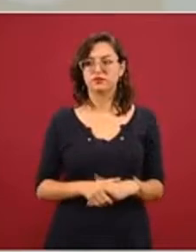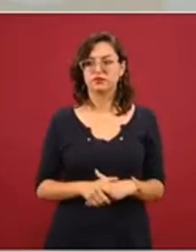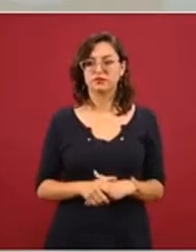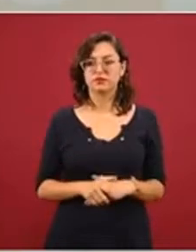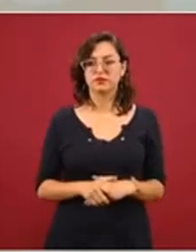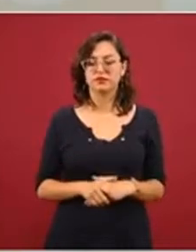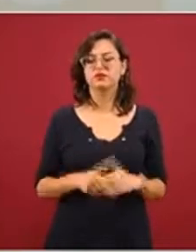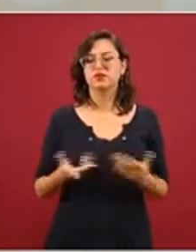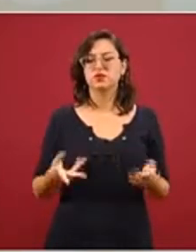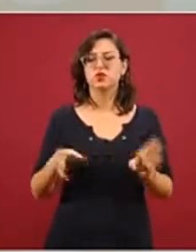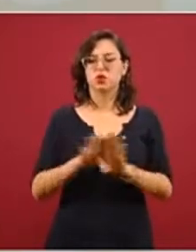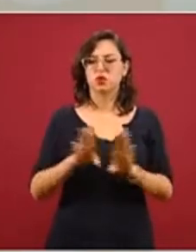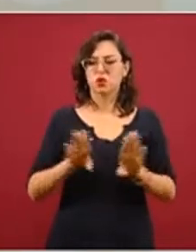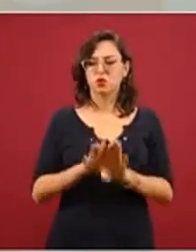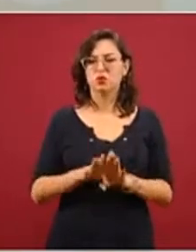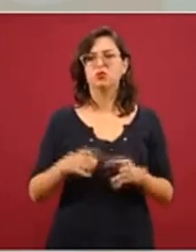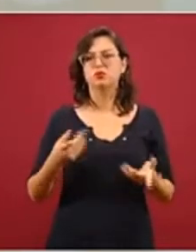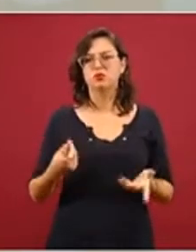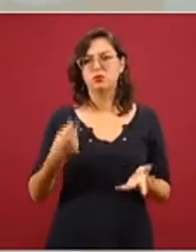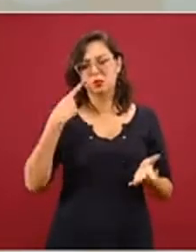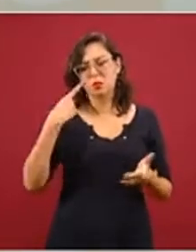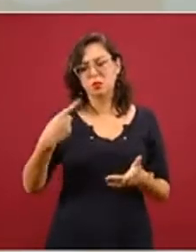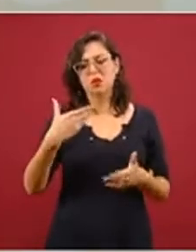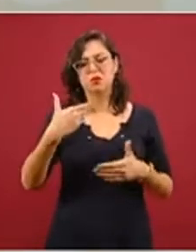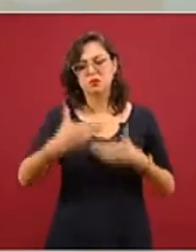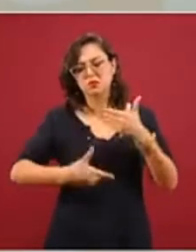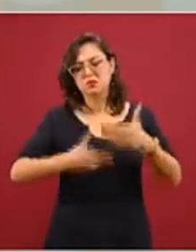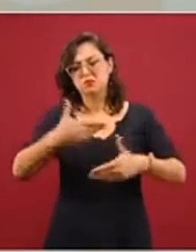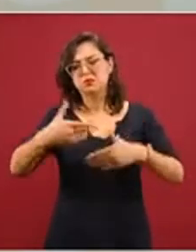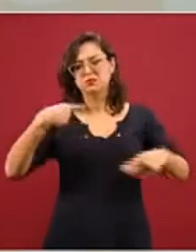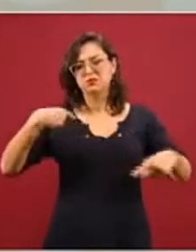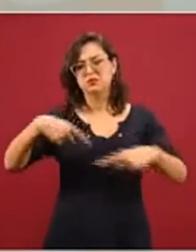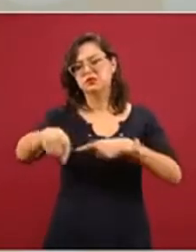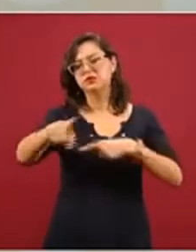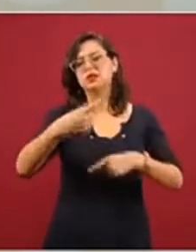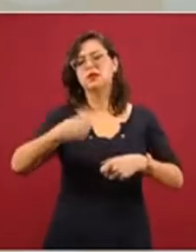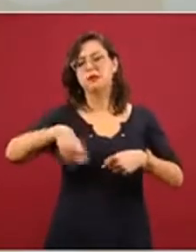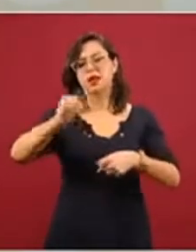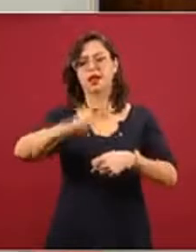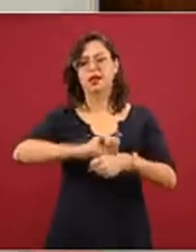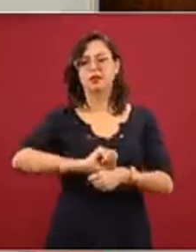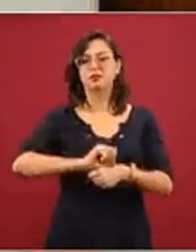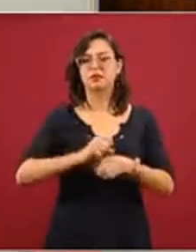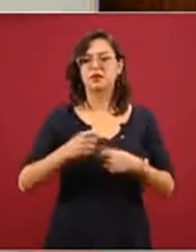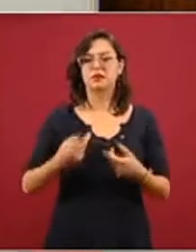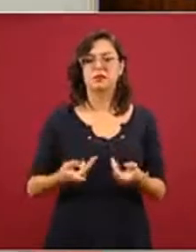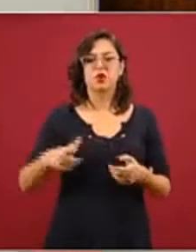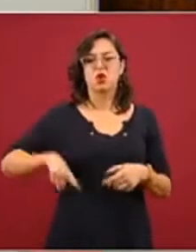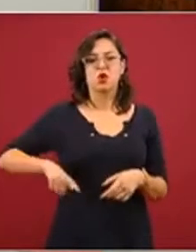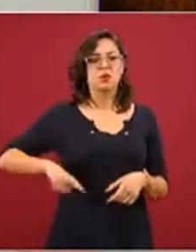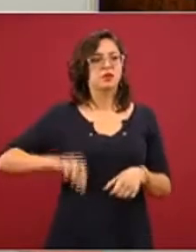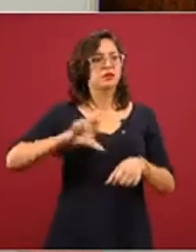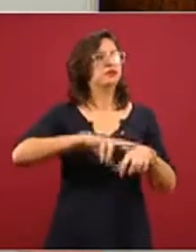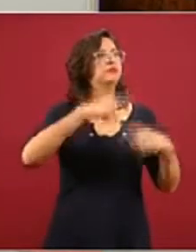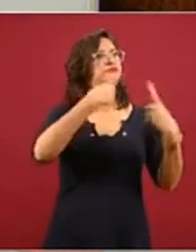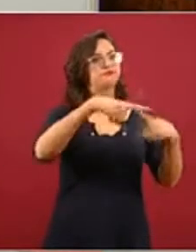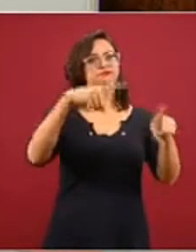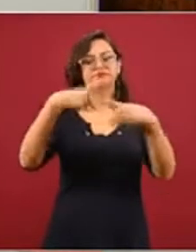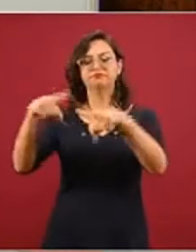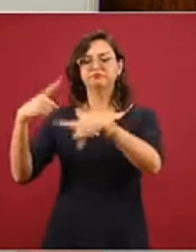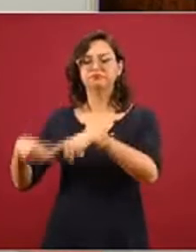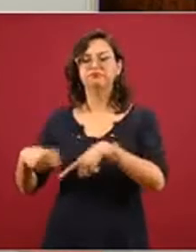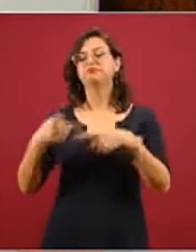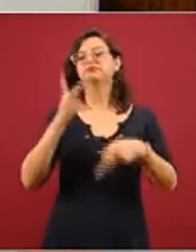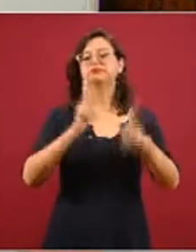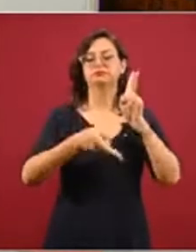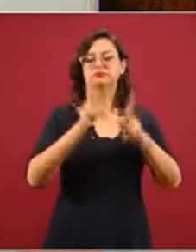la mecánica del semáforo, cuál es la evaluación que tenemos de él a lo largo de la semana, un poco de lo que conversamos con los gobernadores, la